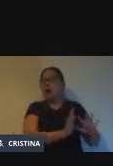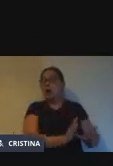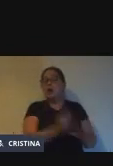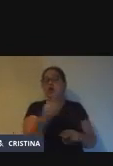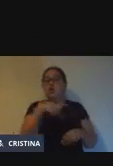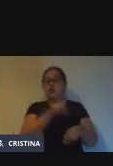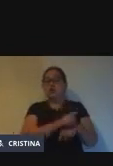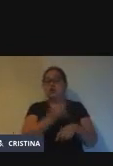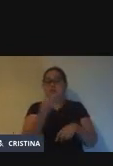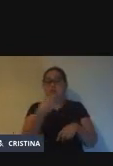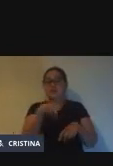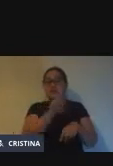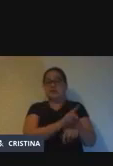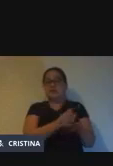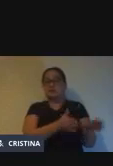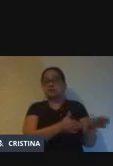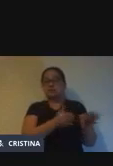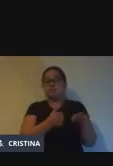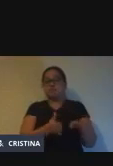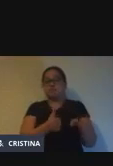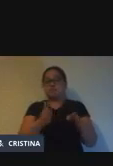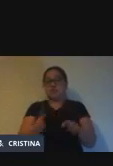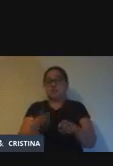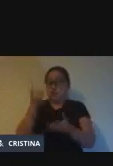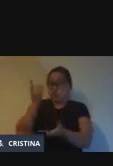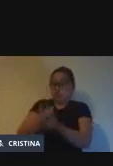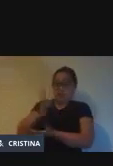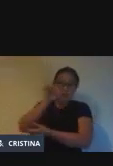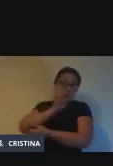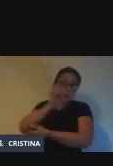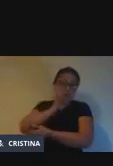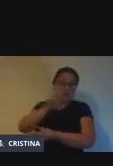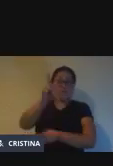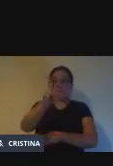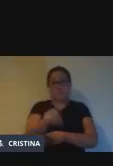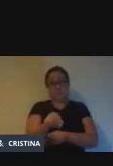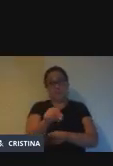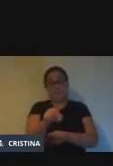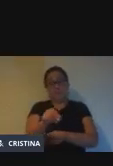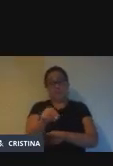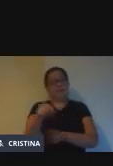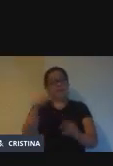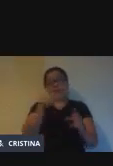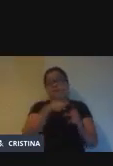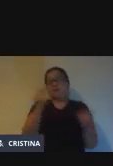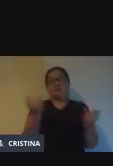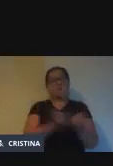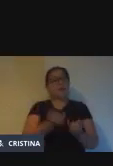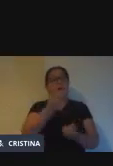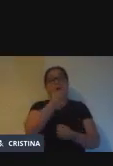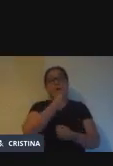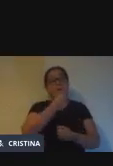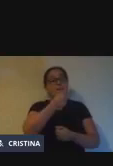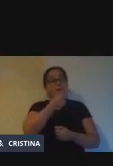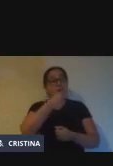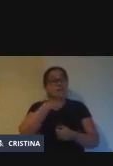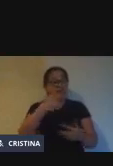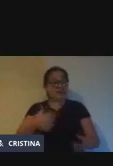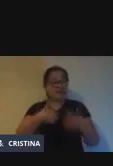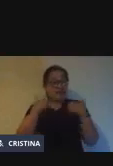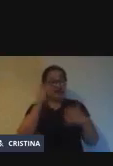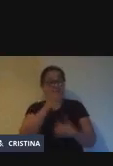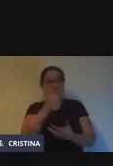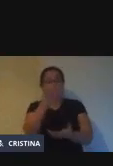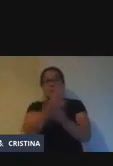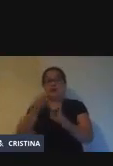esto no solo pasa con las mujeres, ¿no? Porque Freud lo explicó muy bien. La histeria no tiene género. La histeria no tiene